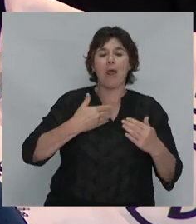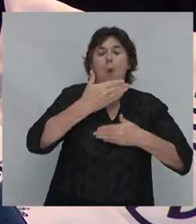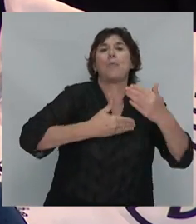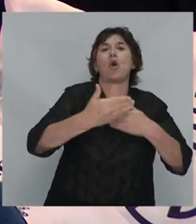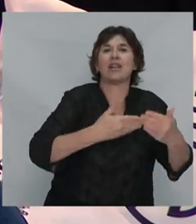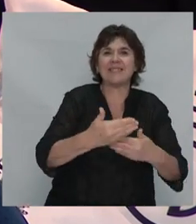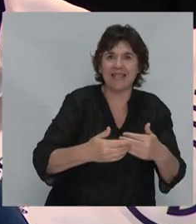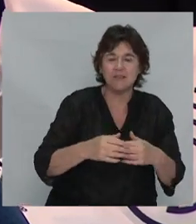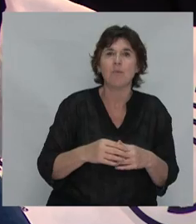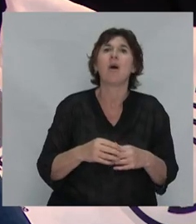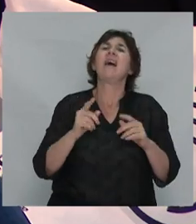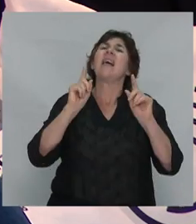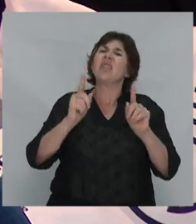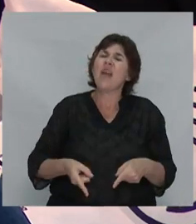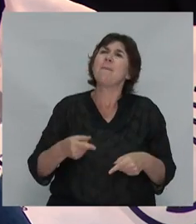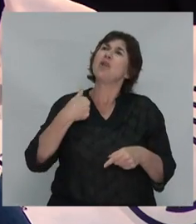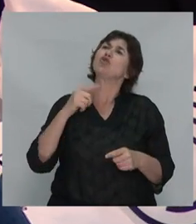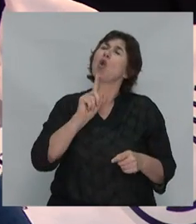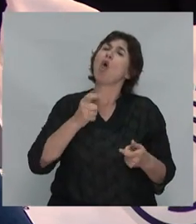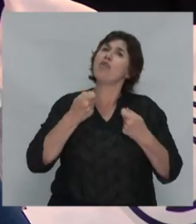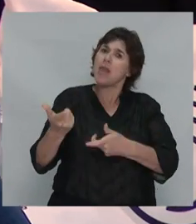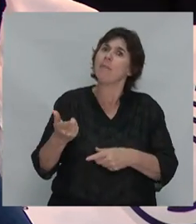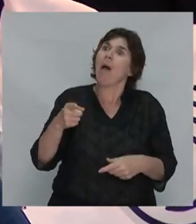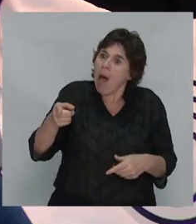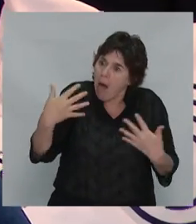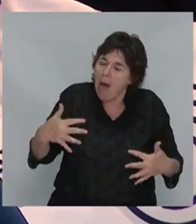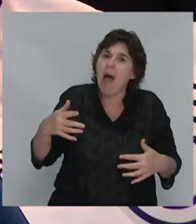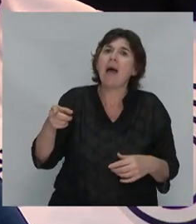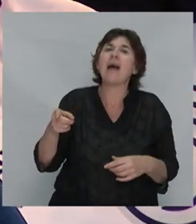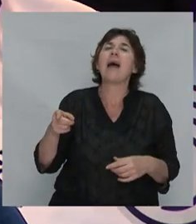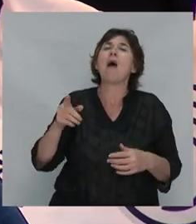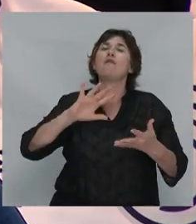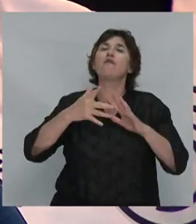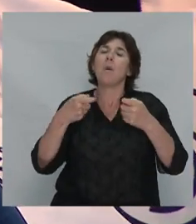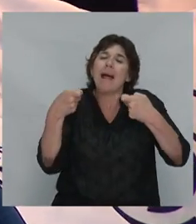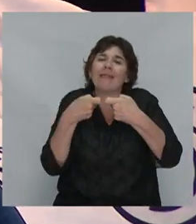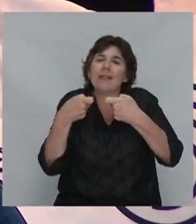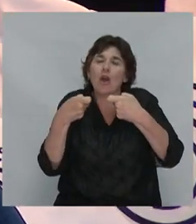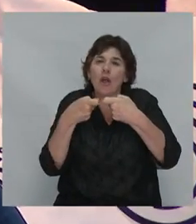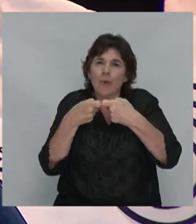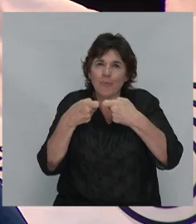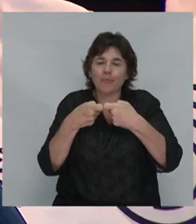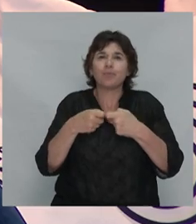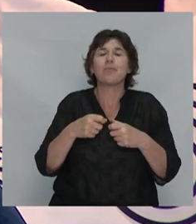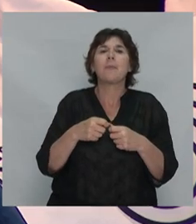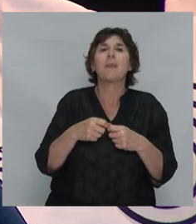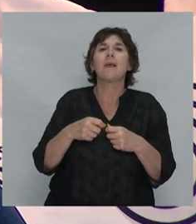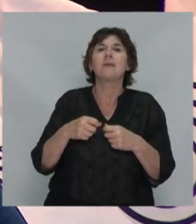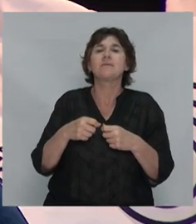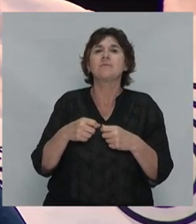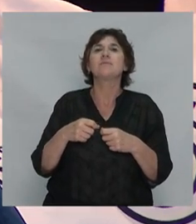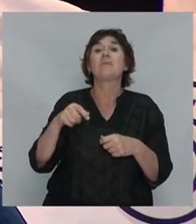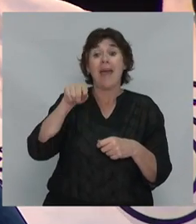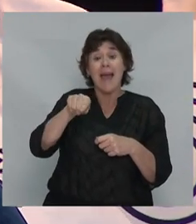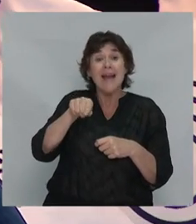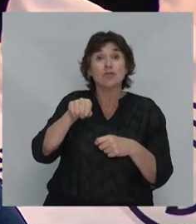también las teorías de la conspiración el low fair es parte de la guerra híbrida es una parte